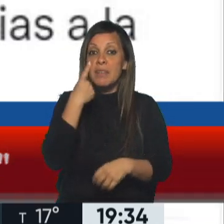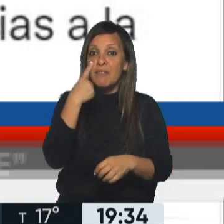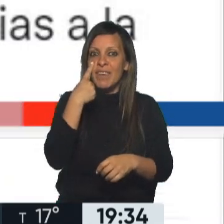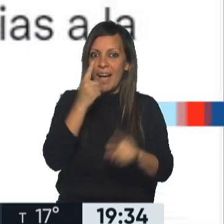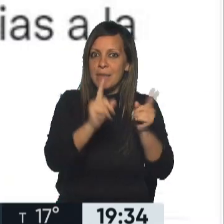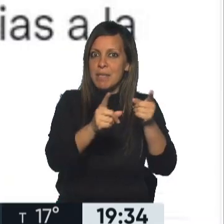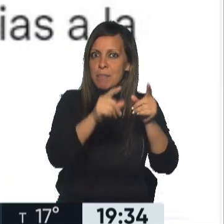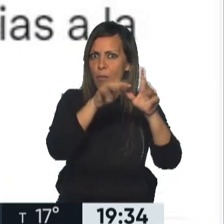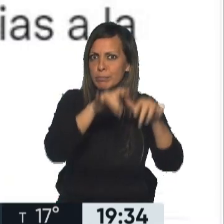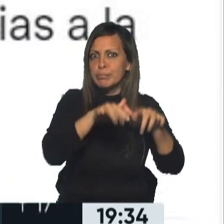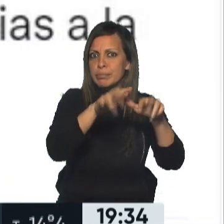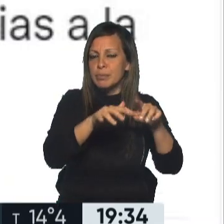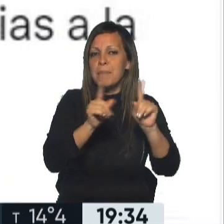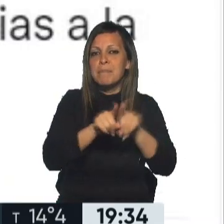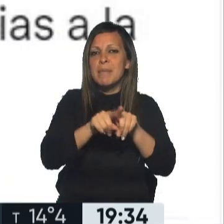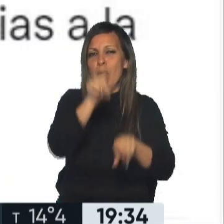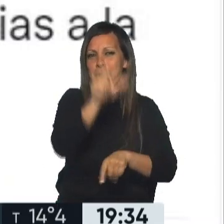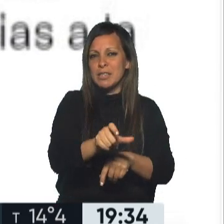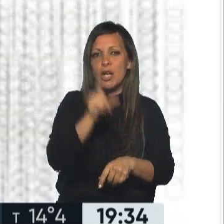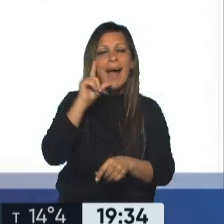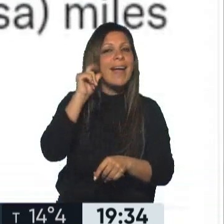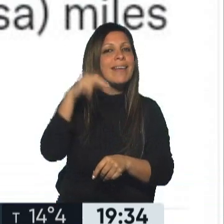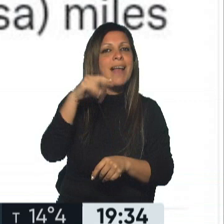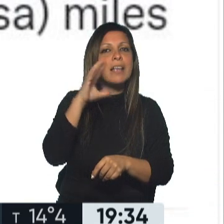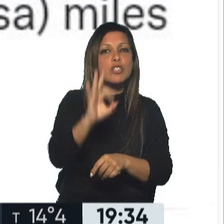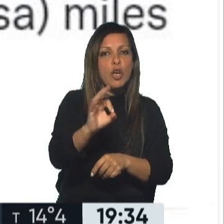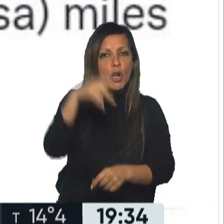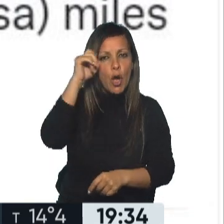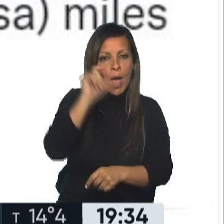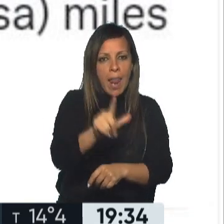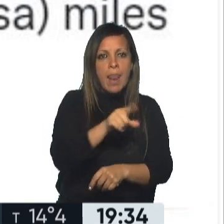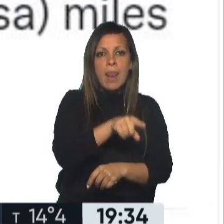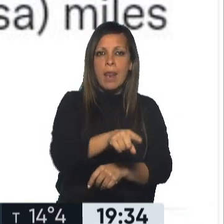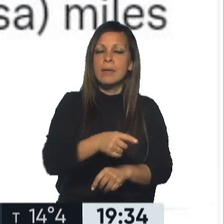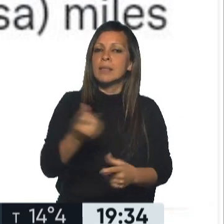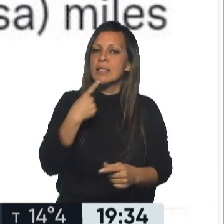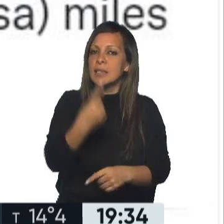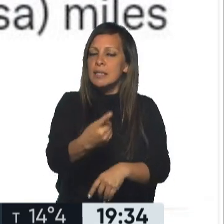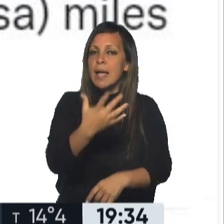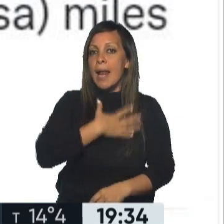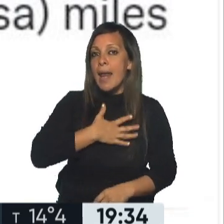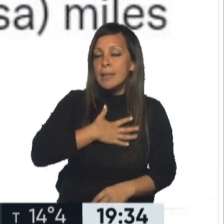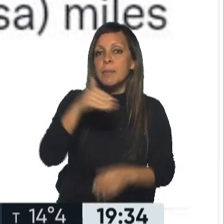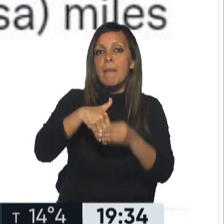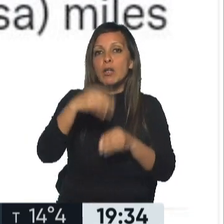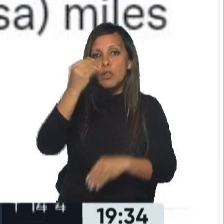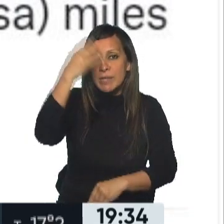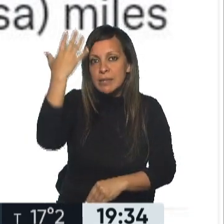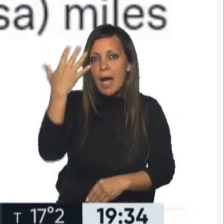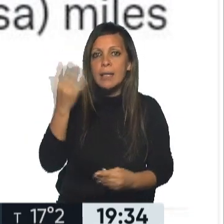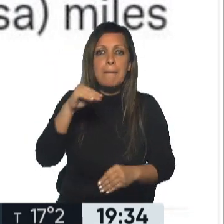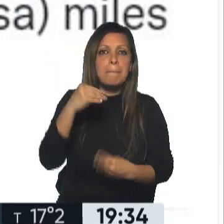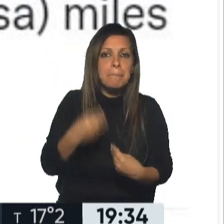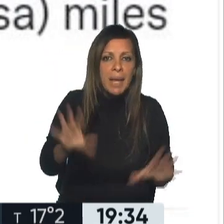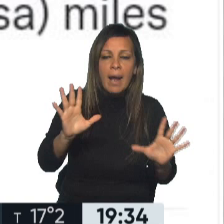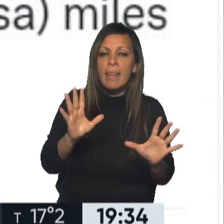por parte de Ignacio Noel, empresario titular de Morixe. Fíjate, lamentamos que los bancos oficiales deban perder más de 300 millones